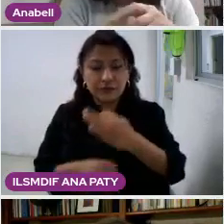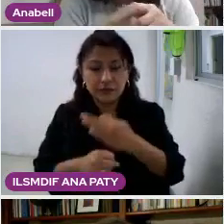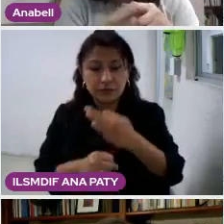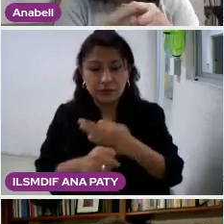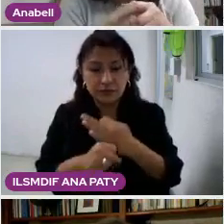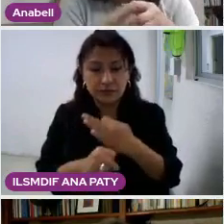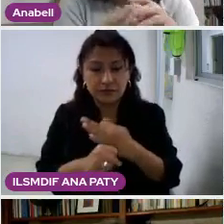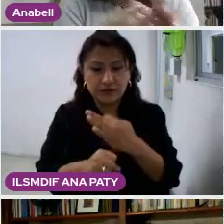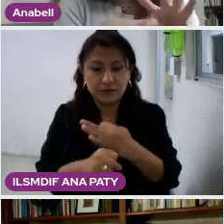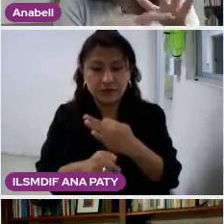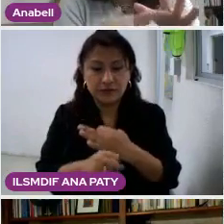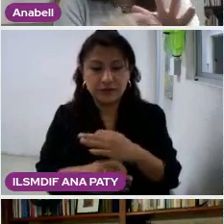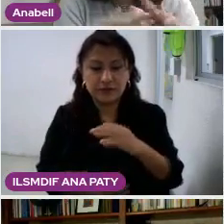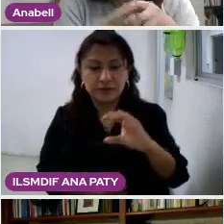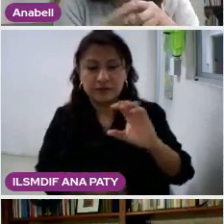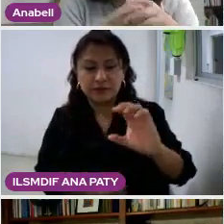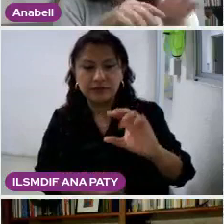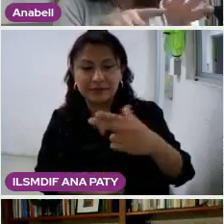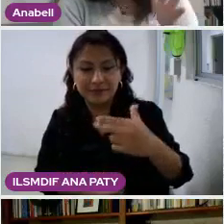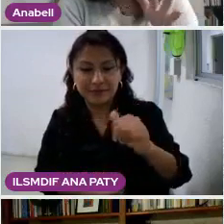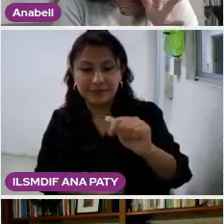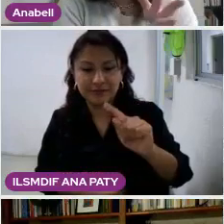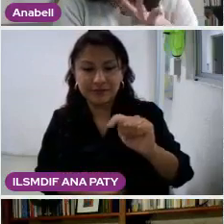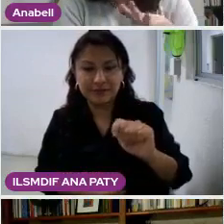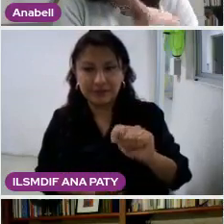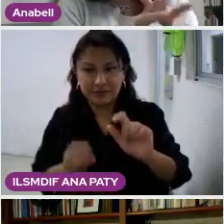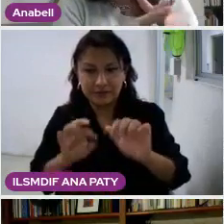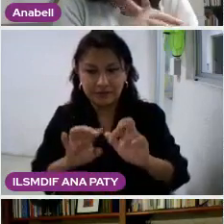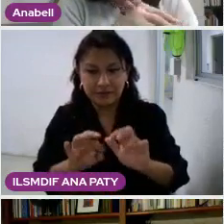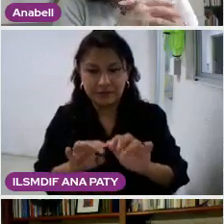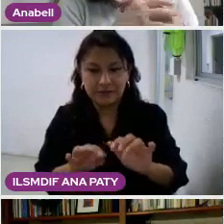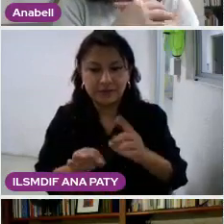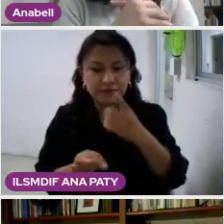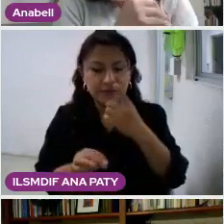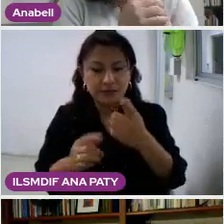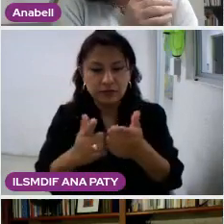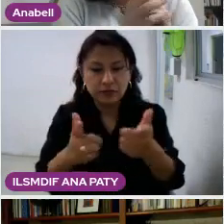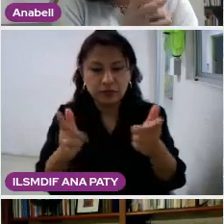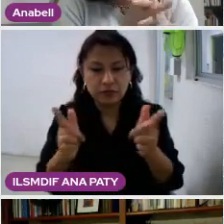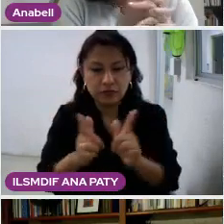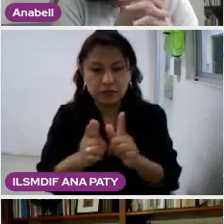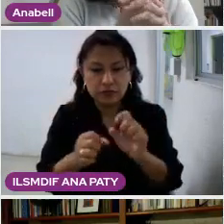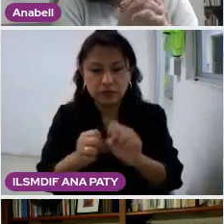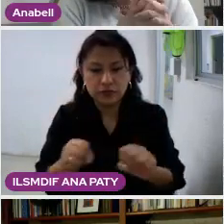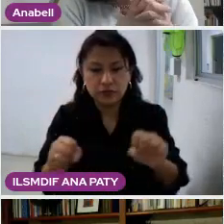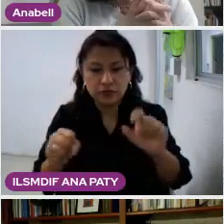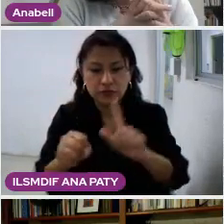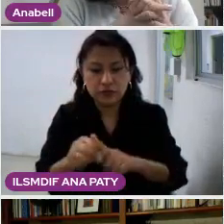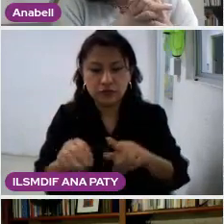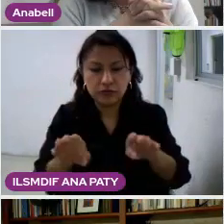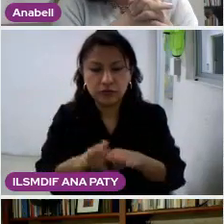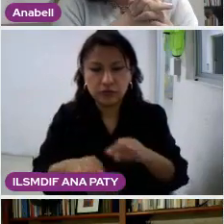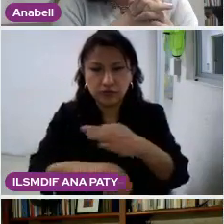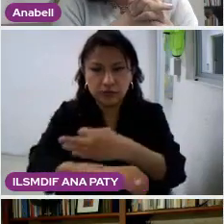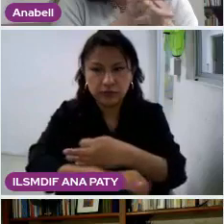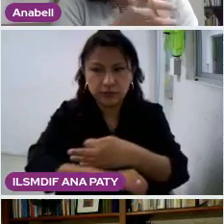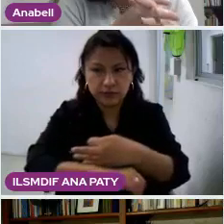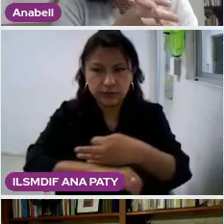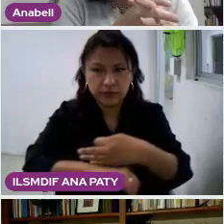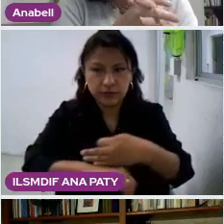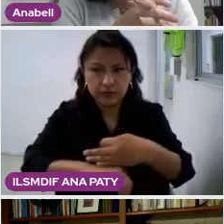nerviosa, vámonos a la bulimia. Fíjense que aquí los episodios recurrentes de atracones son los que